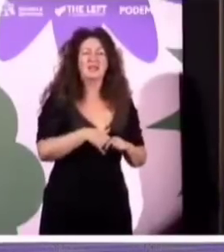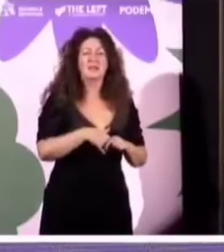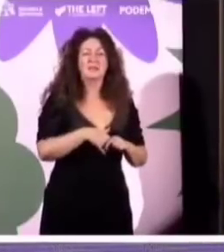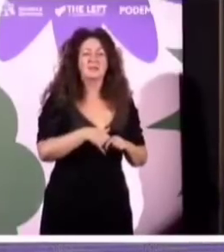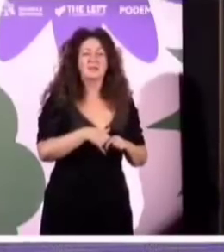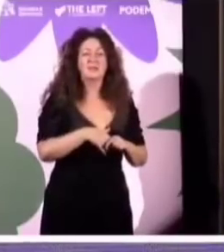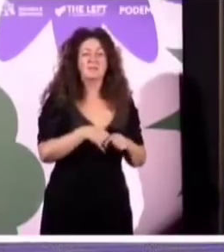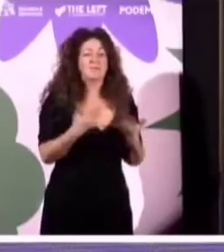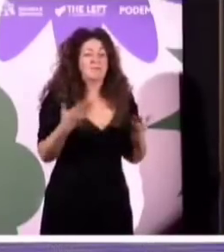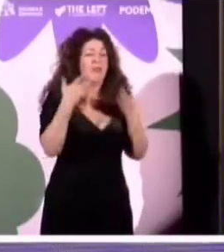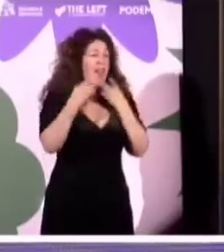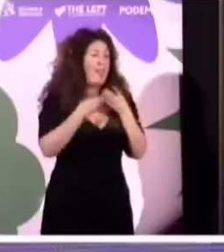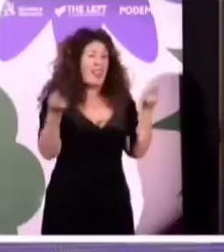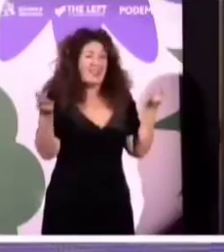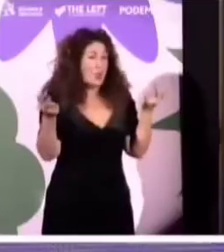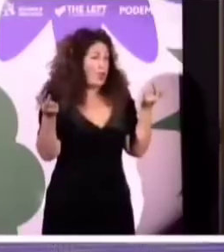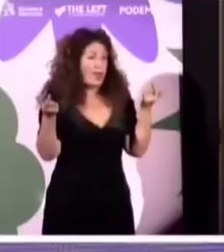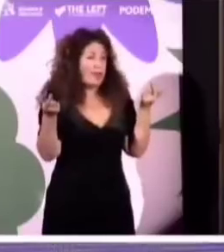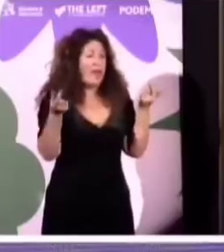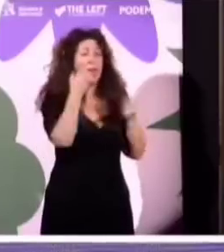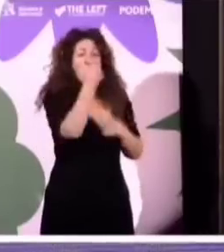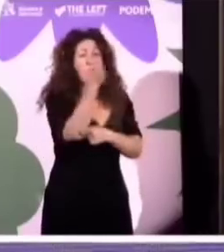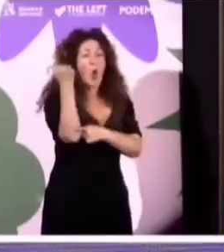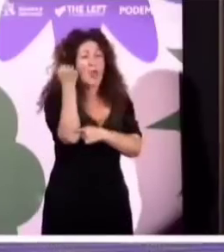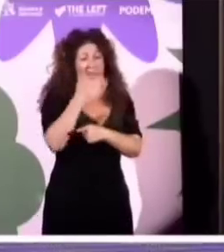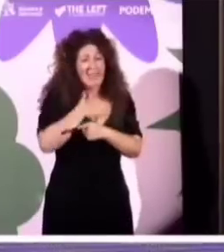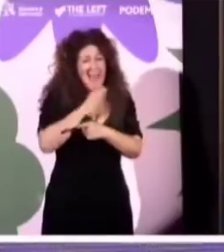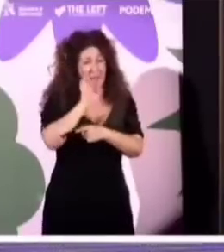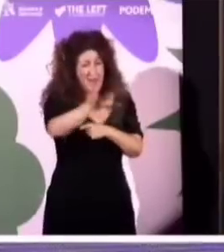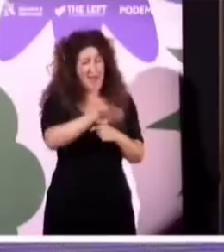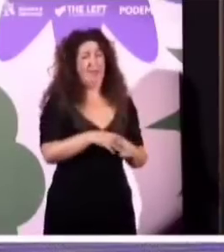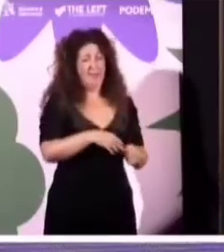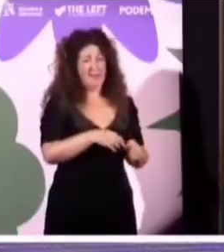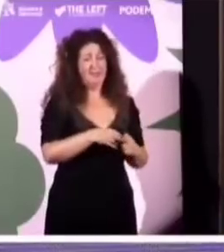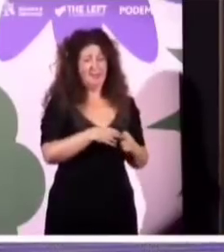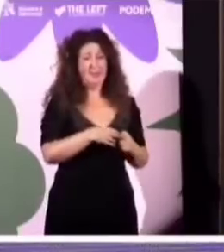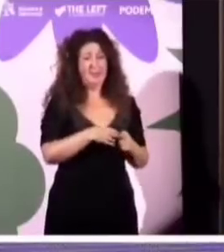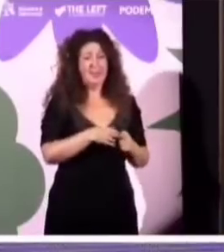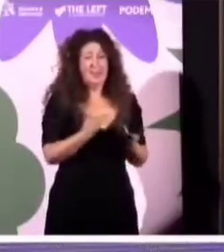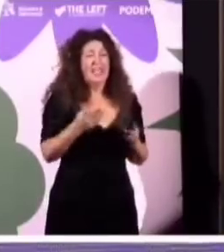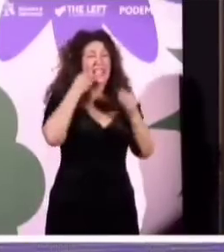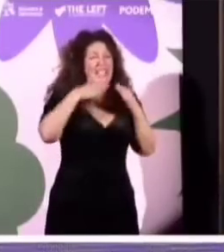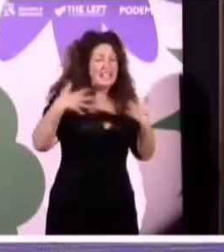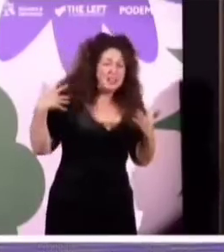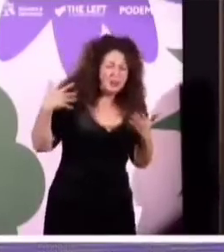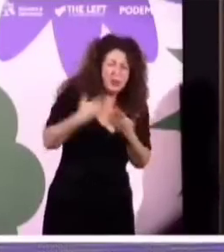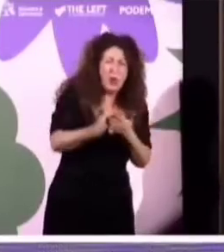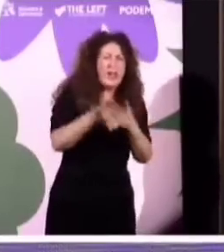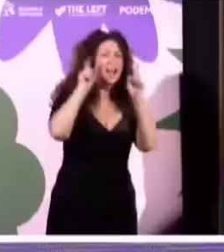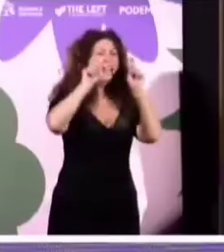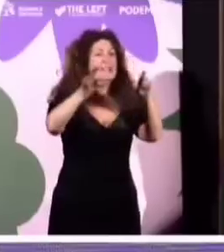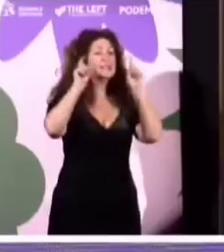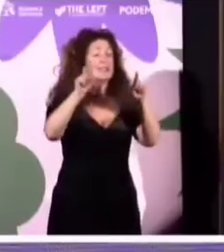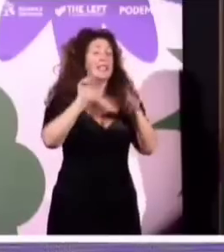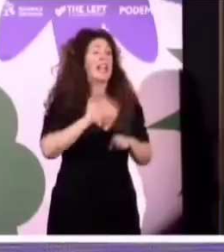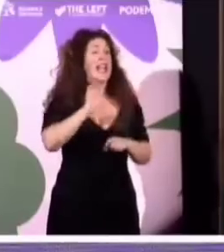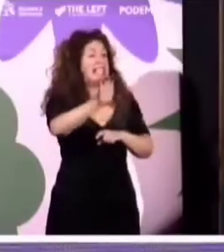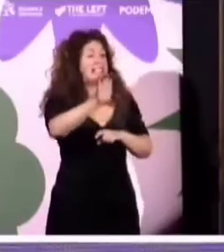la desnudez de los poderes reales de nuestro país. Lo que enseña la historia es que el Estado de